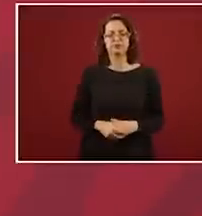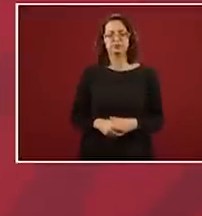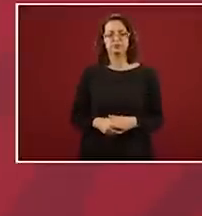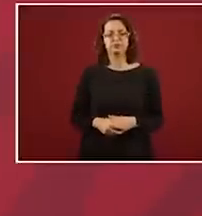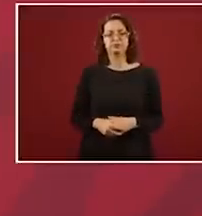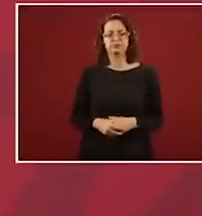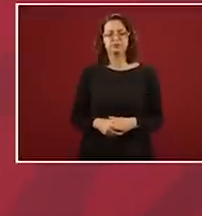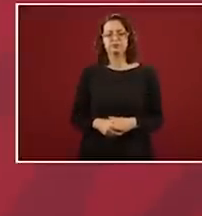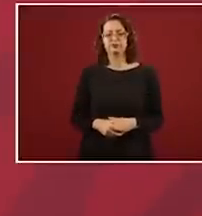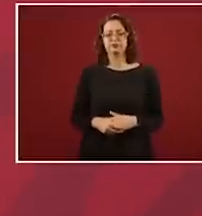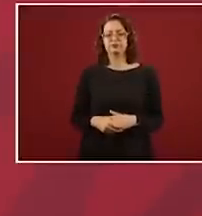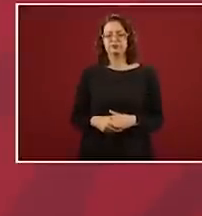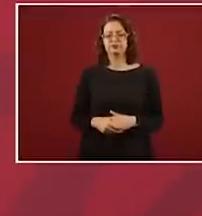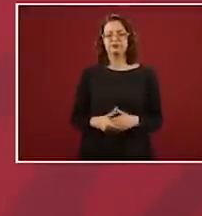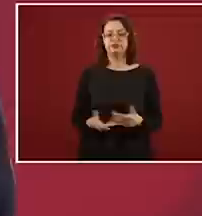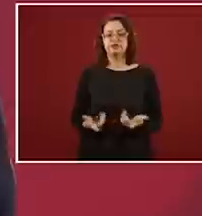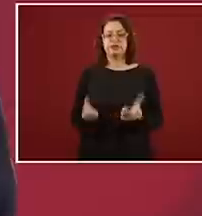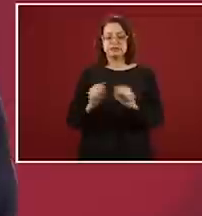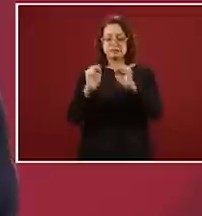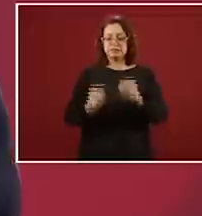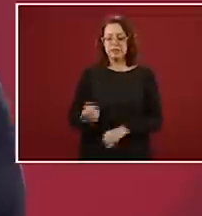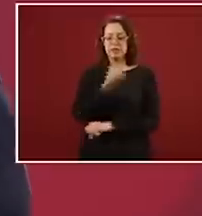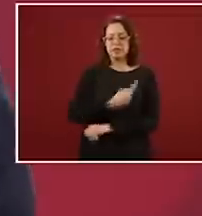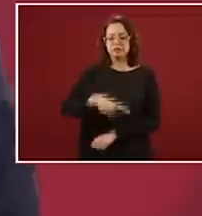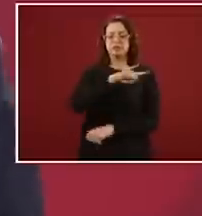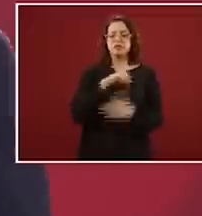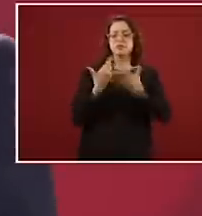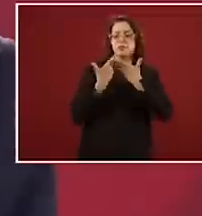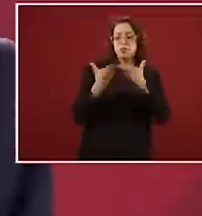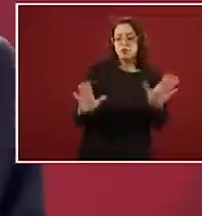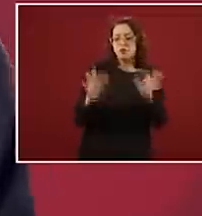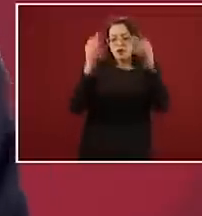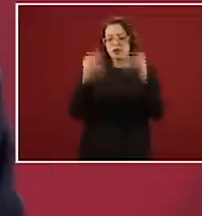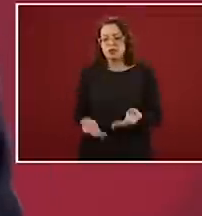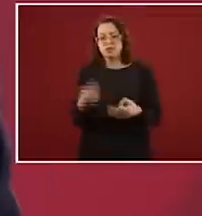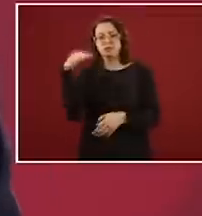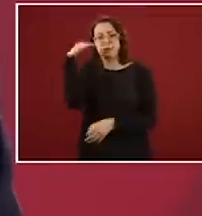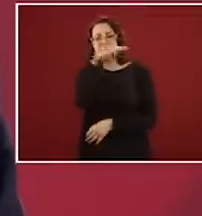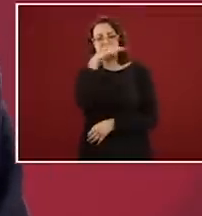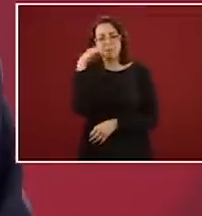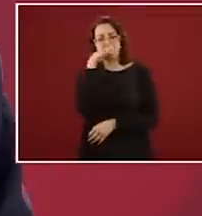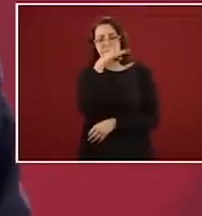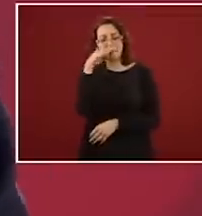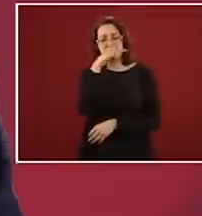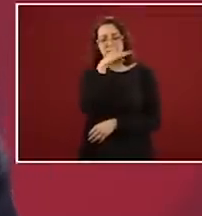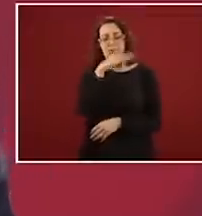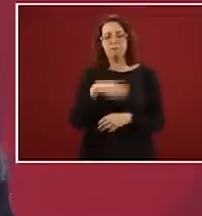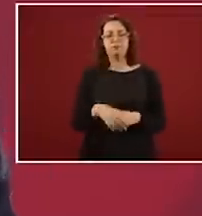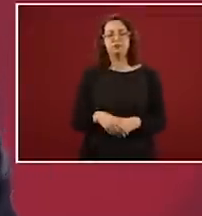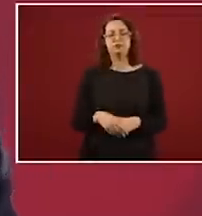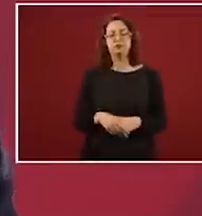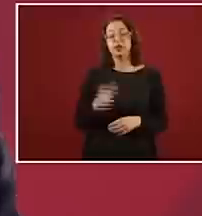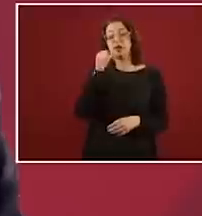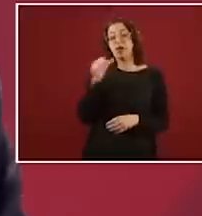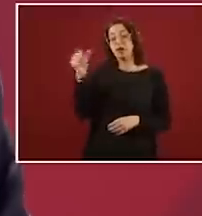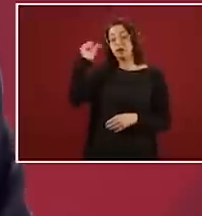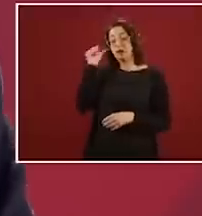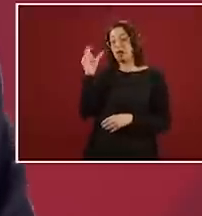de calidad y gratuito. Y van a trabajar los servidores públicos, ayer llegamos a este acuerdo,